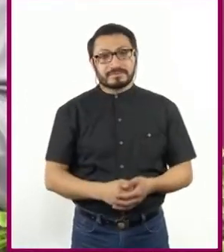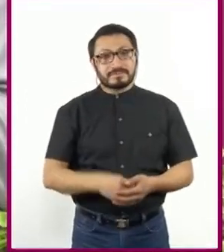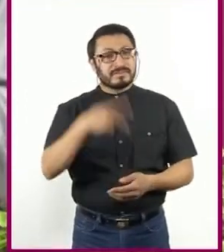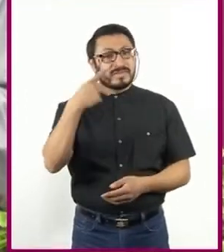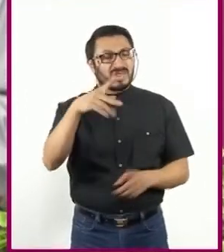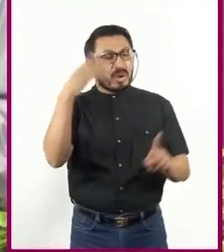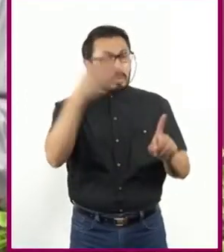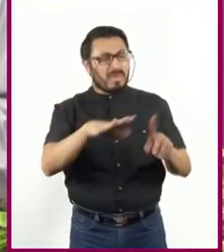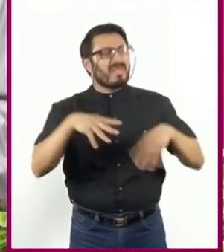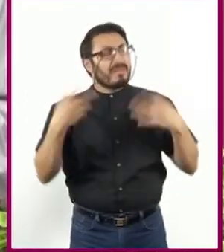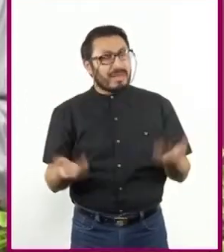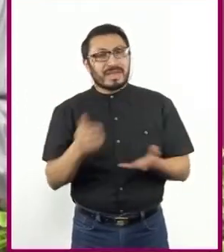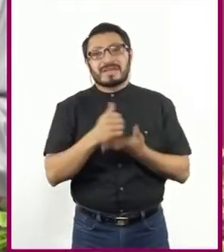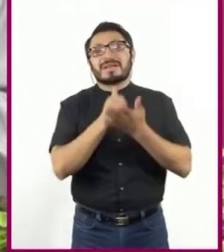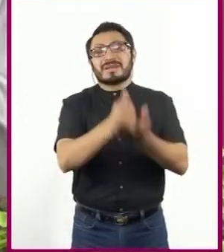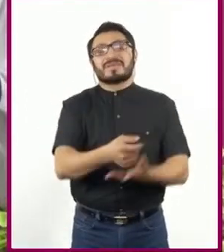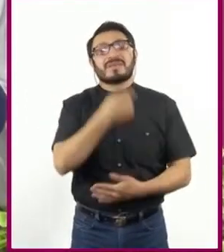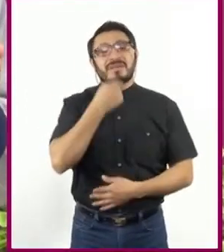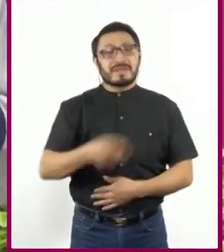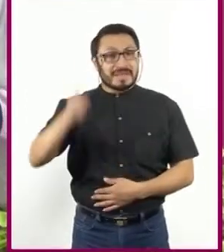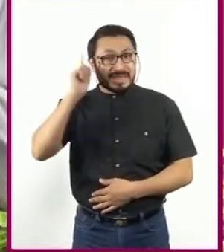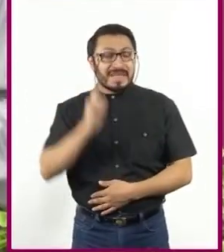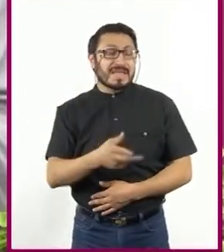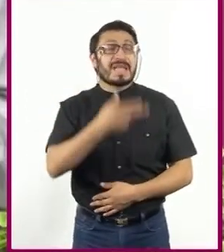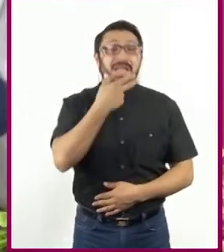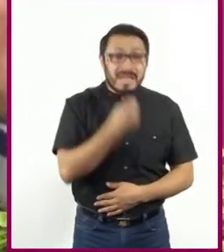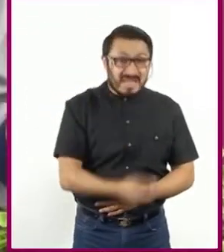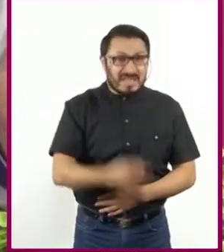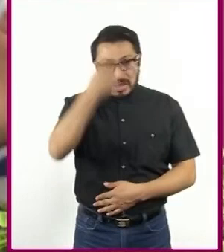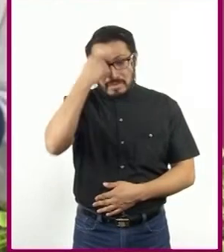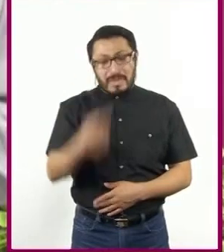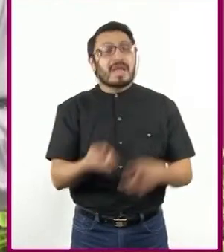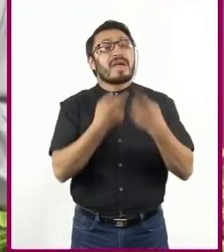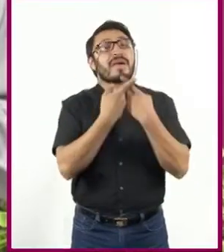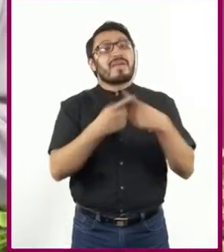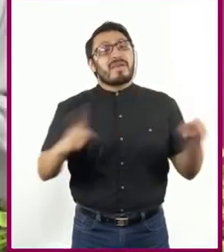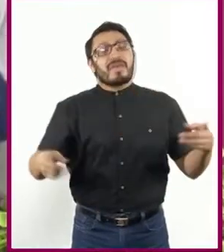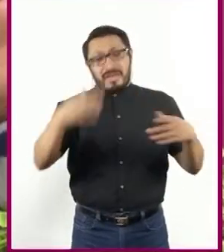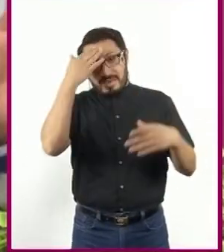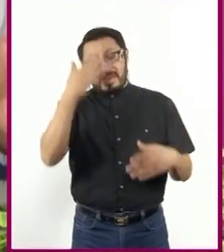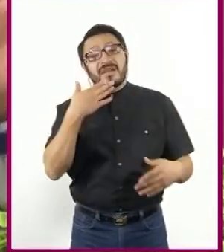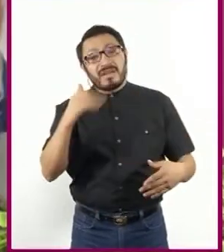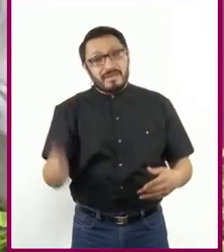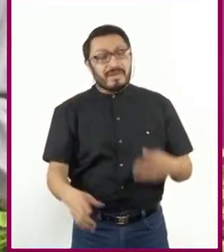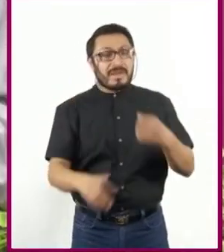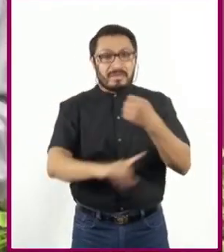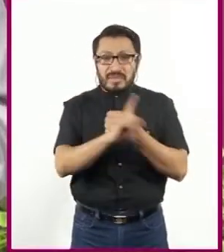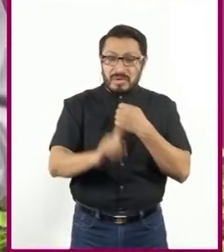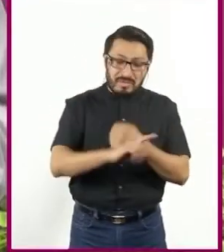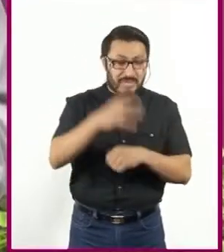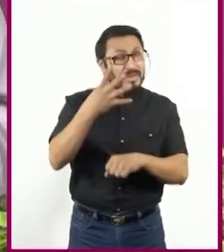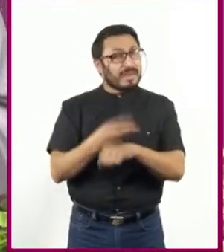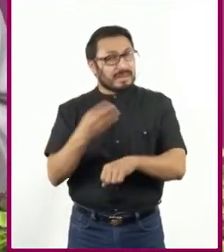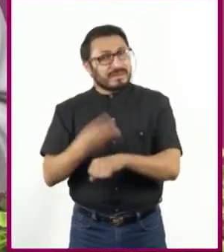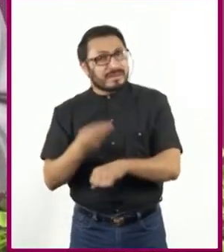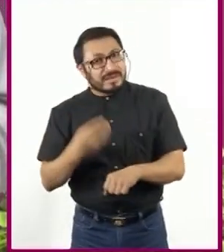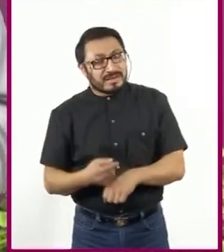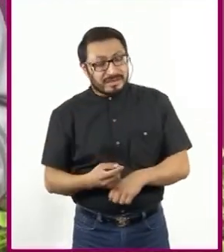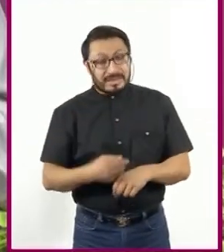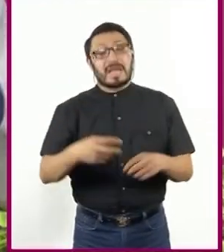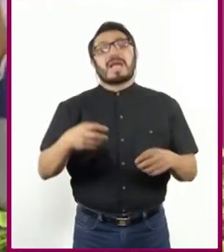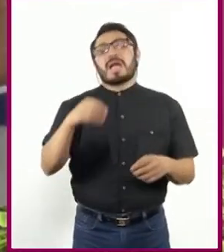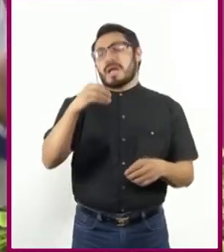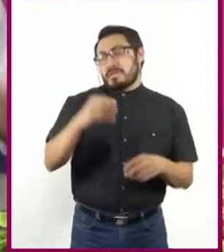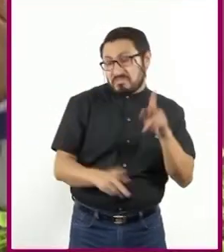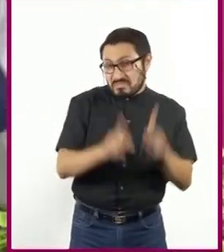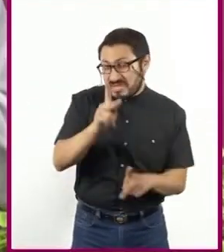finalidad es ayudar a las niñas y a los niños a que desarrollen habilidades para la resolución de conflictos, la